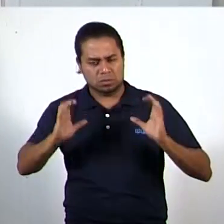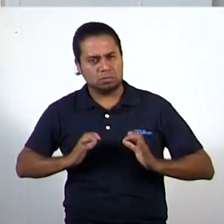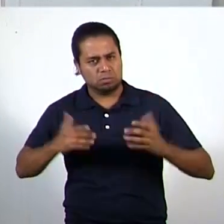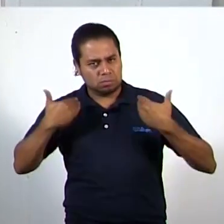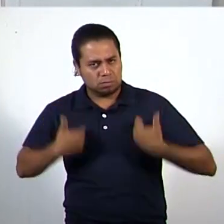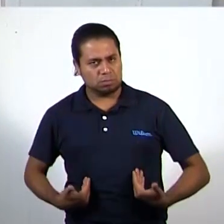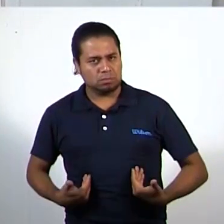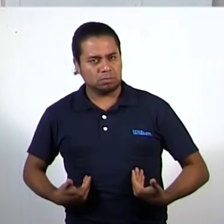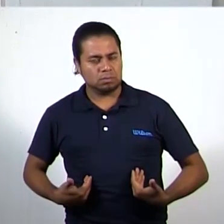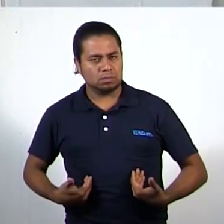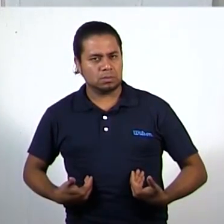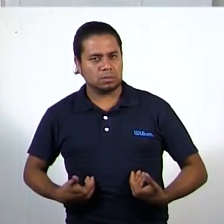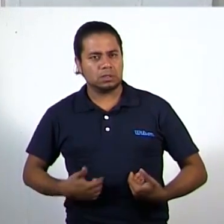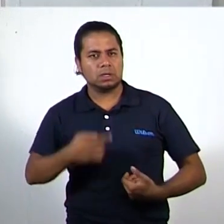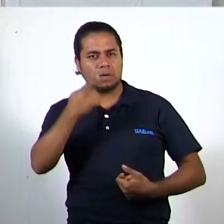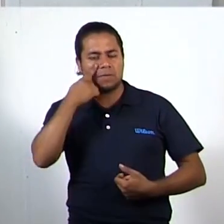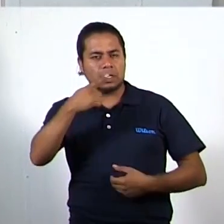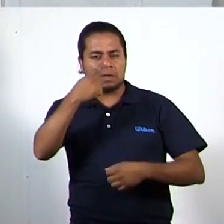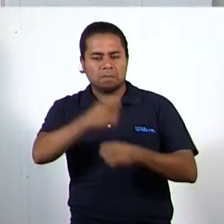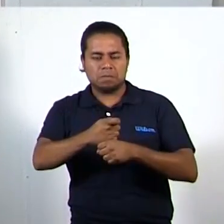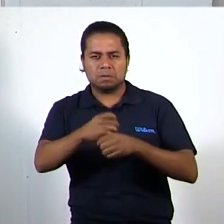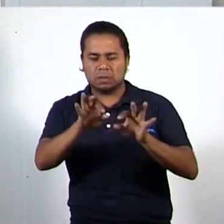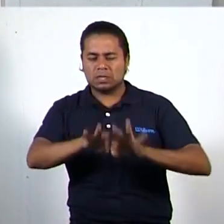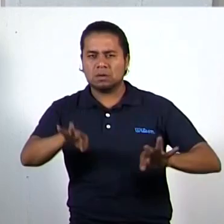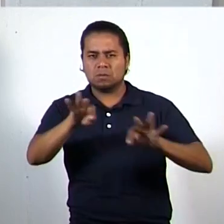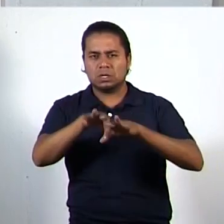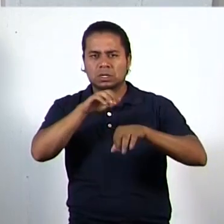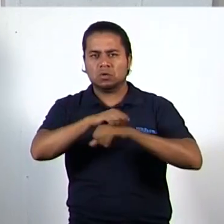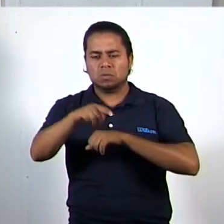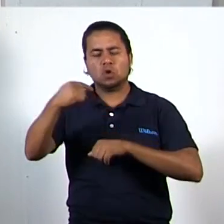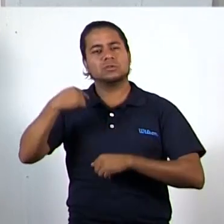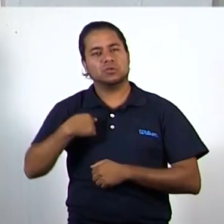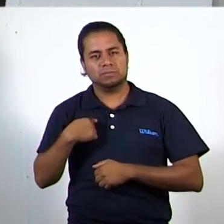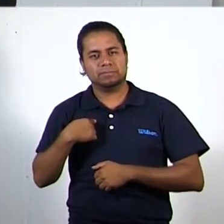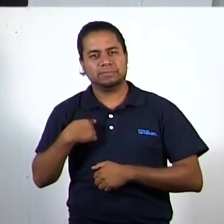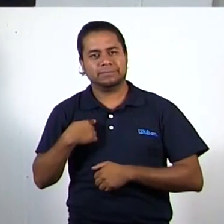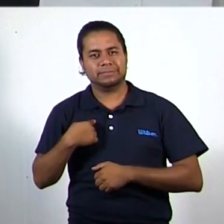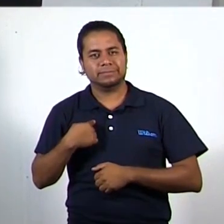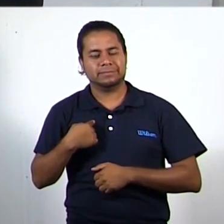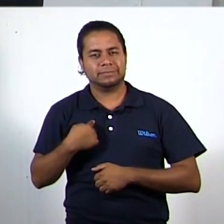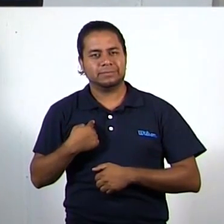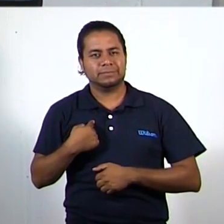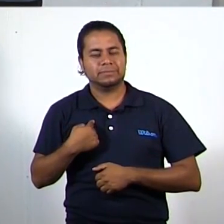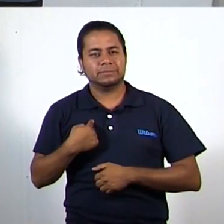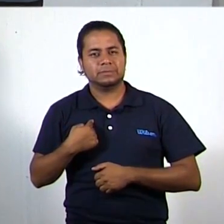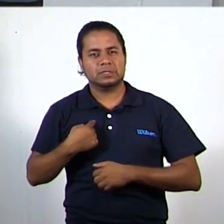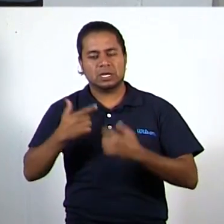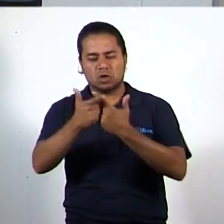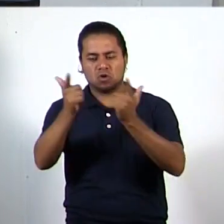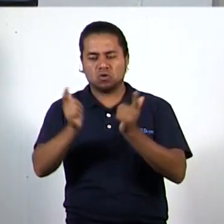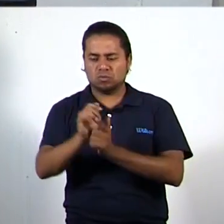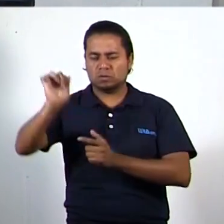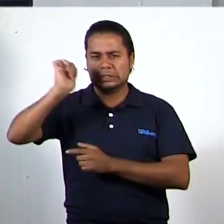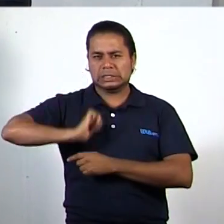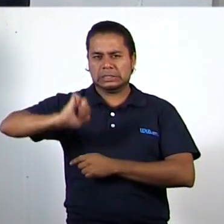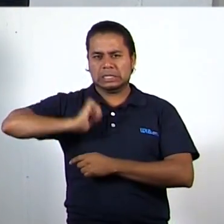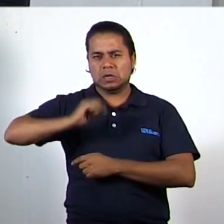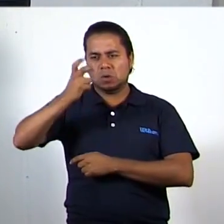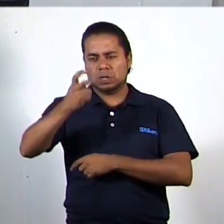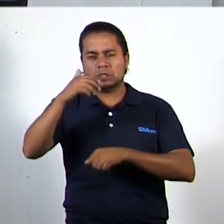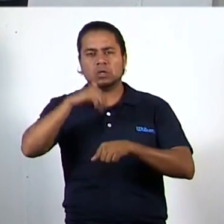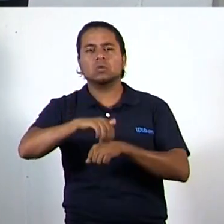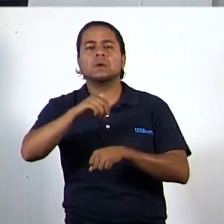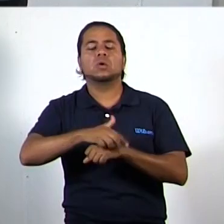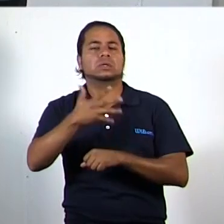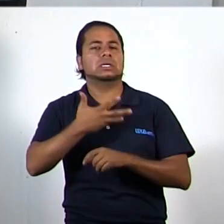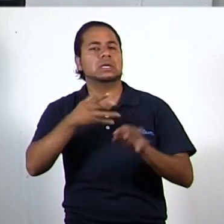cuenta, el primer número importante eres tú. Y definitivamente en todas las civilizaciones, ese número está